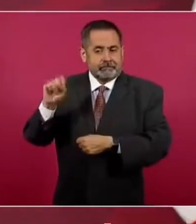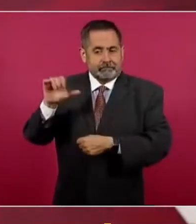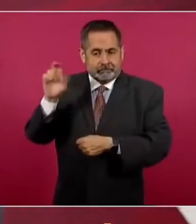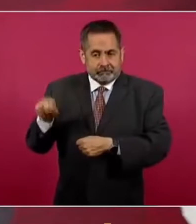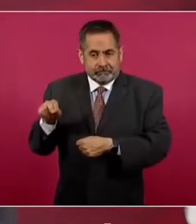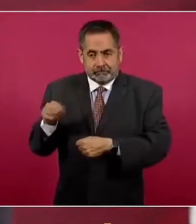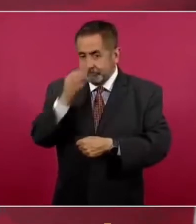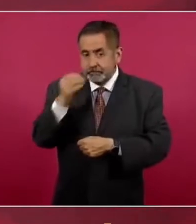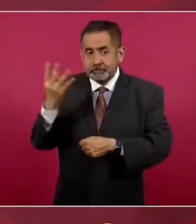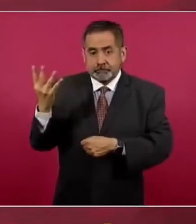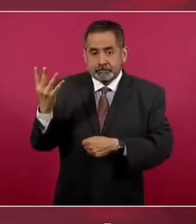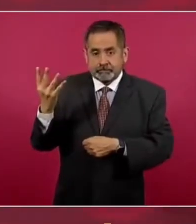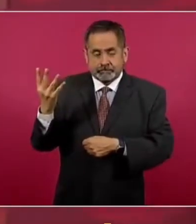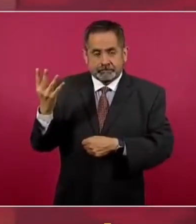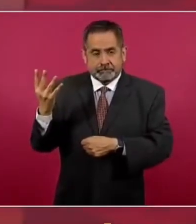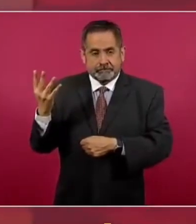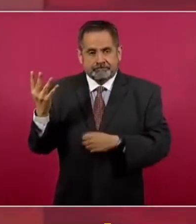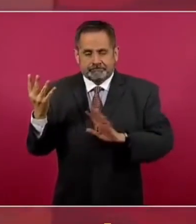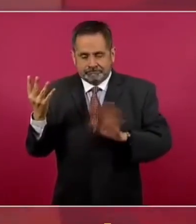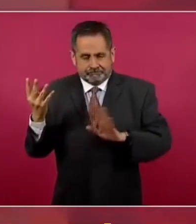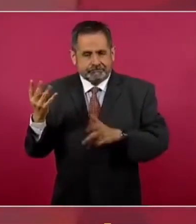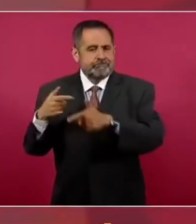con cuatro ya no pasa.